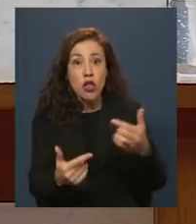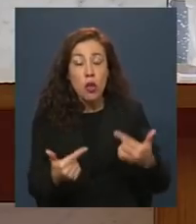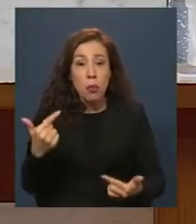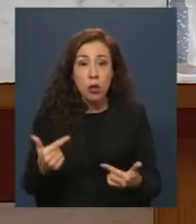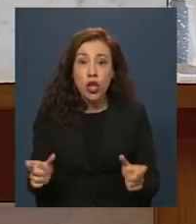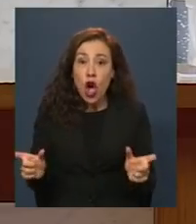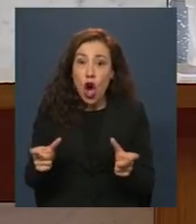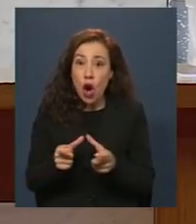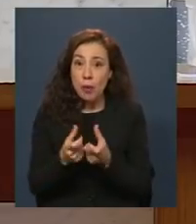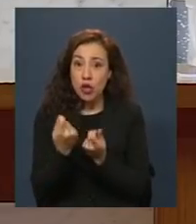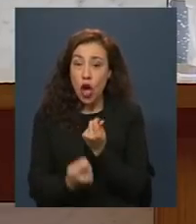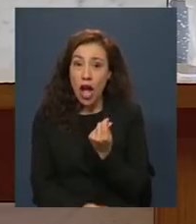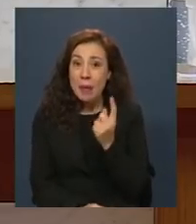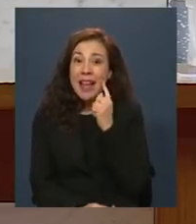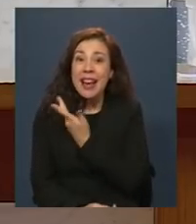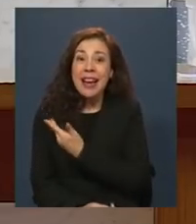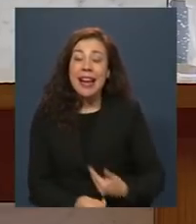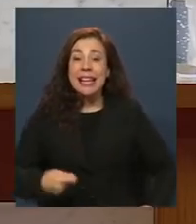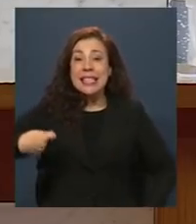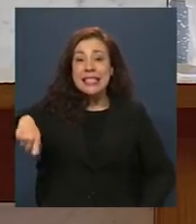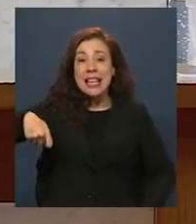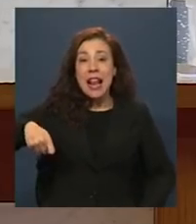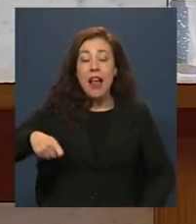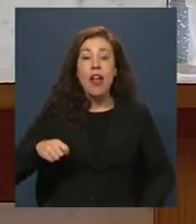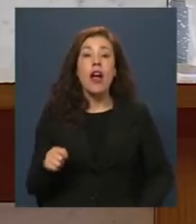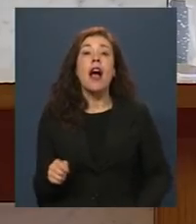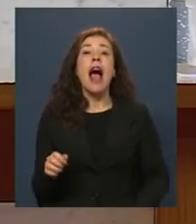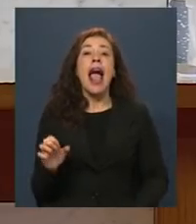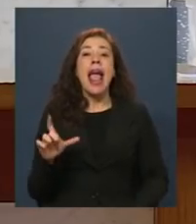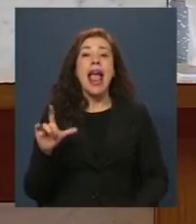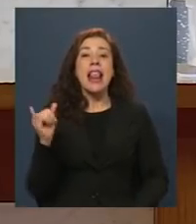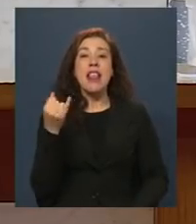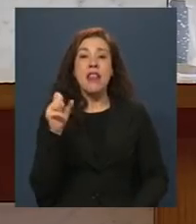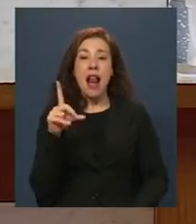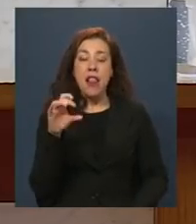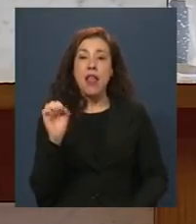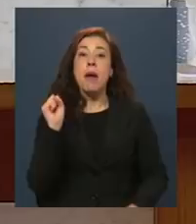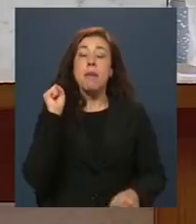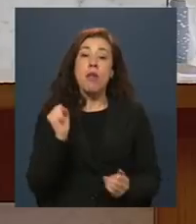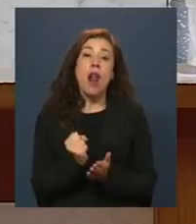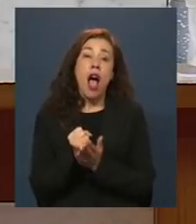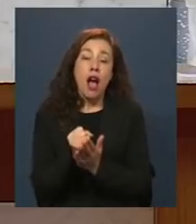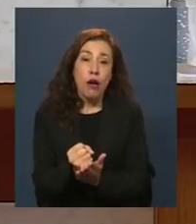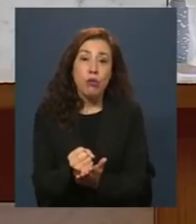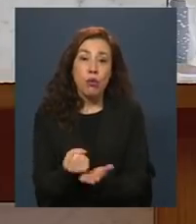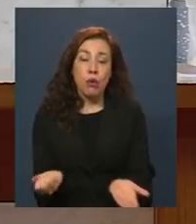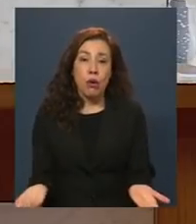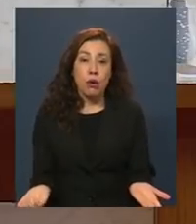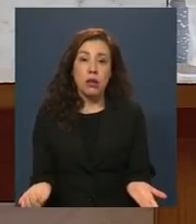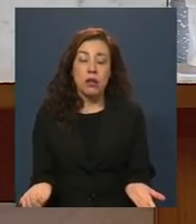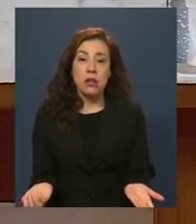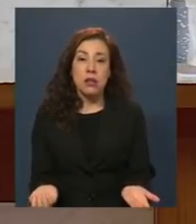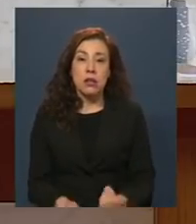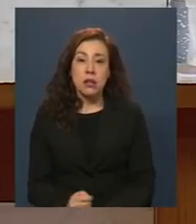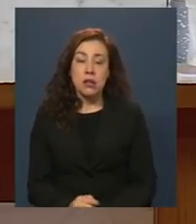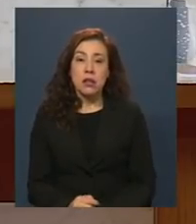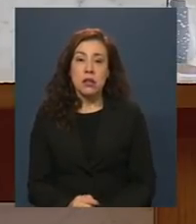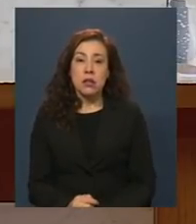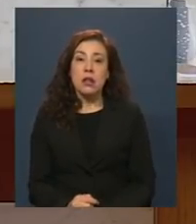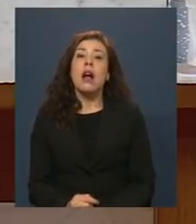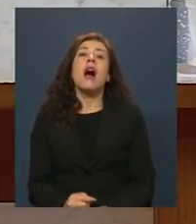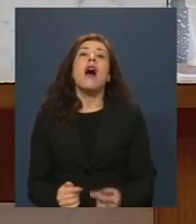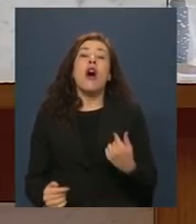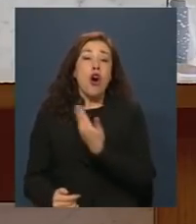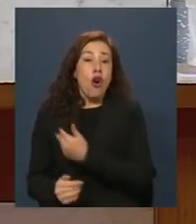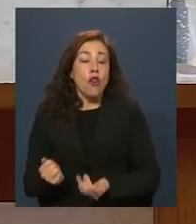la Comisión de Economía, presidida por el senador Álvaro Elizalde, para paliar esta privación en forma